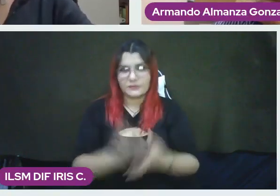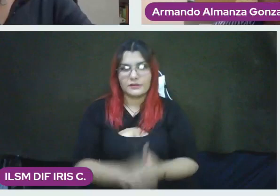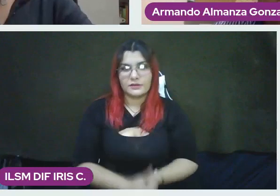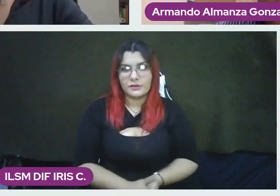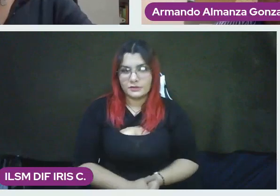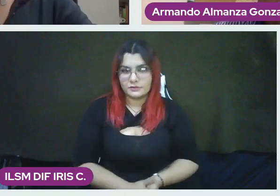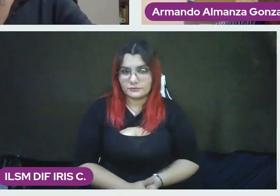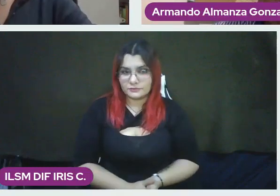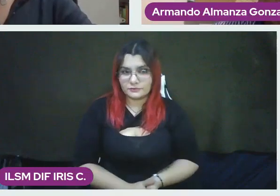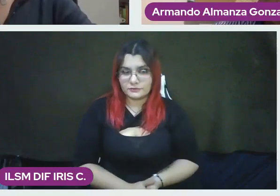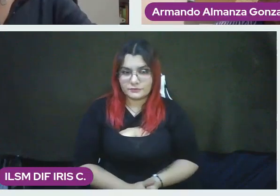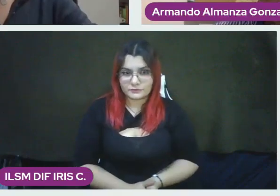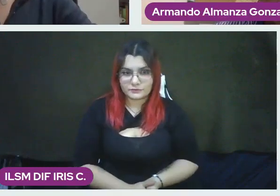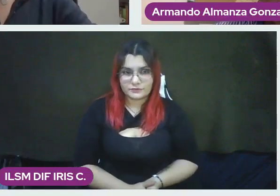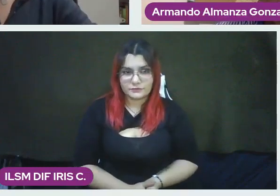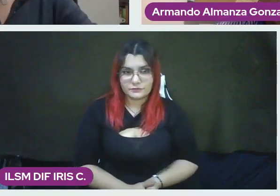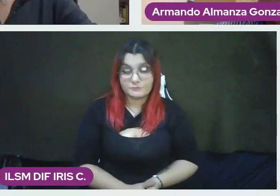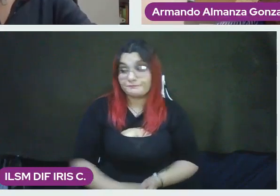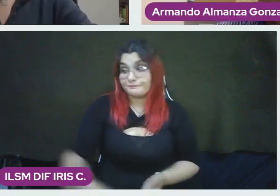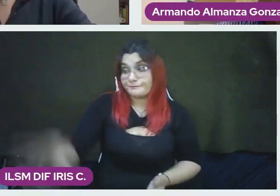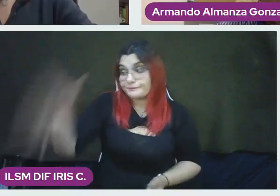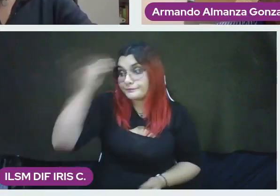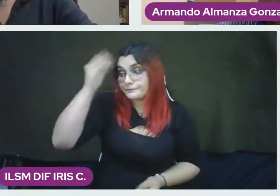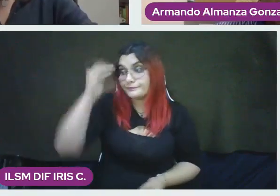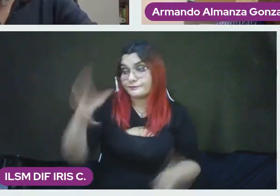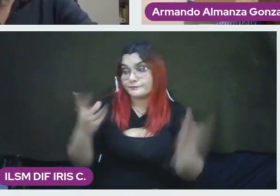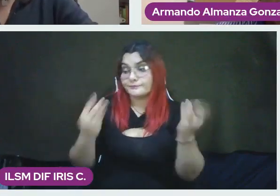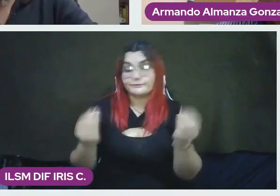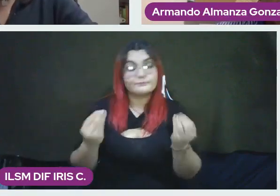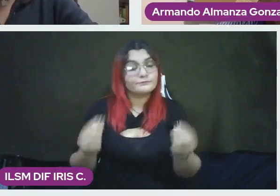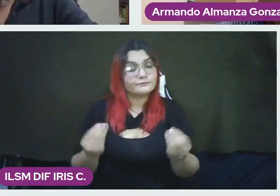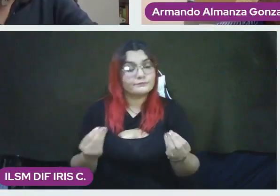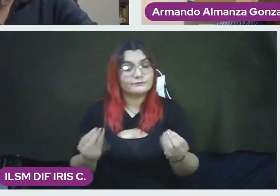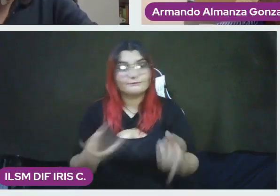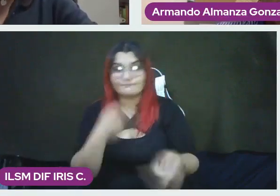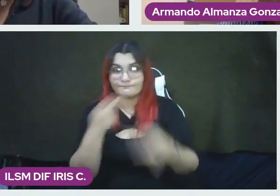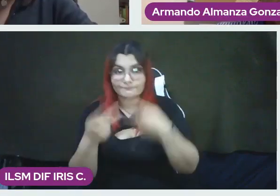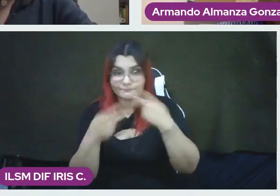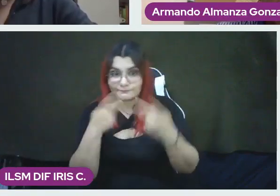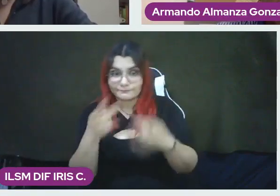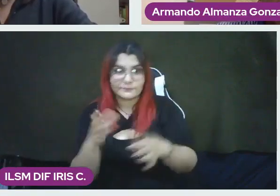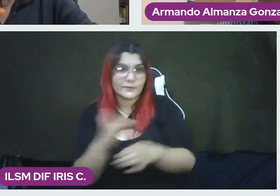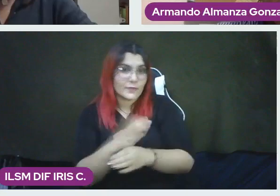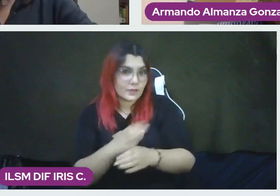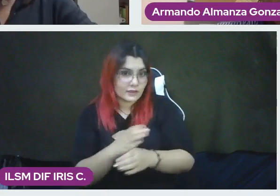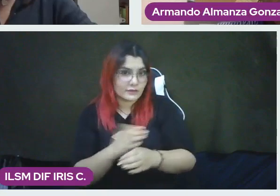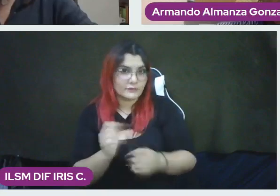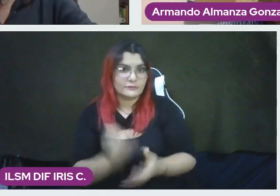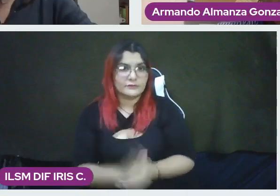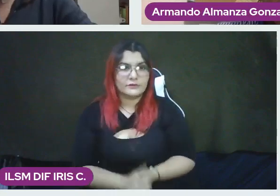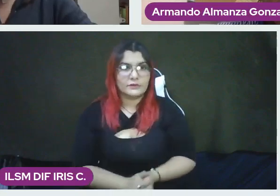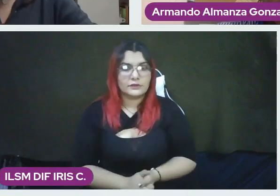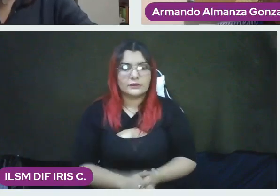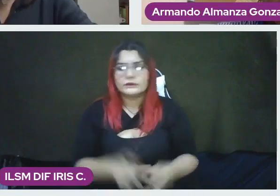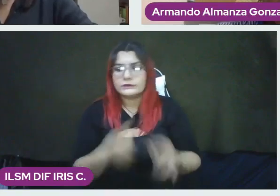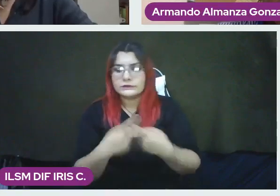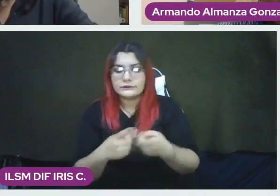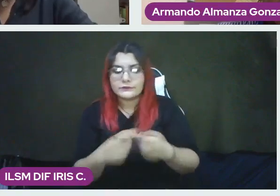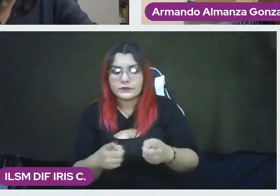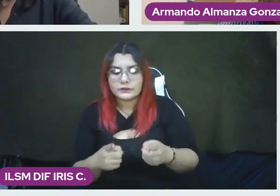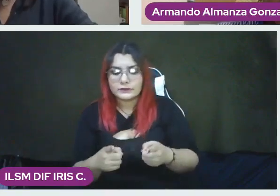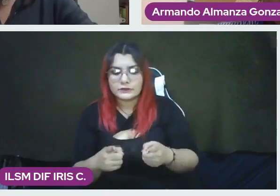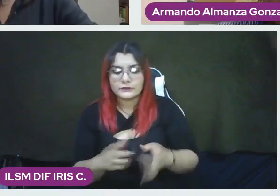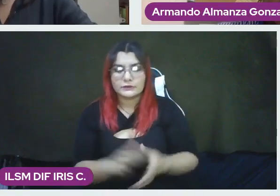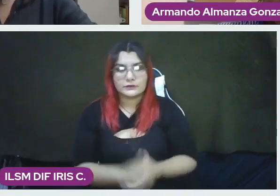mucho de usted en esta ocasión. Me quedo con muchas, ¿no?